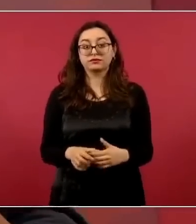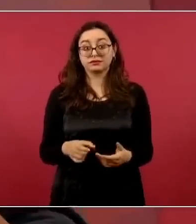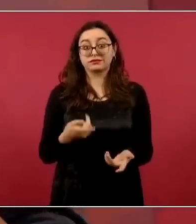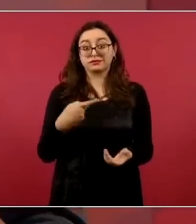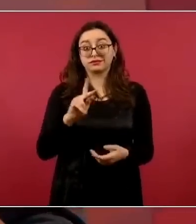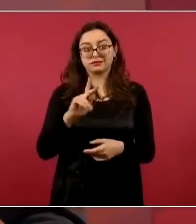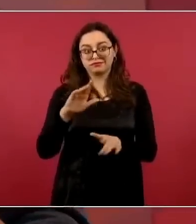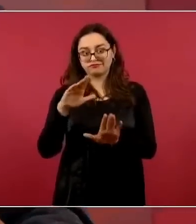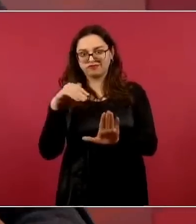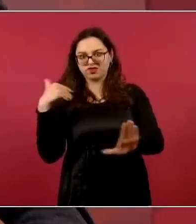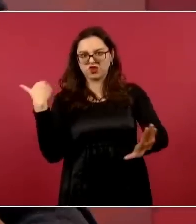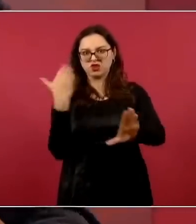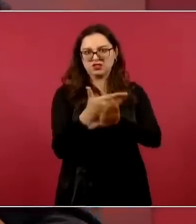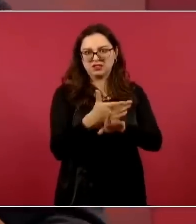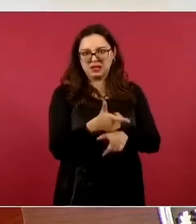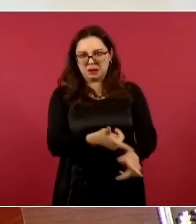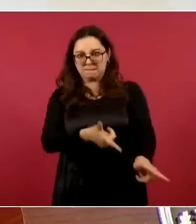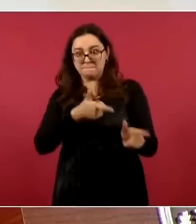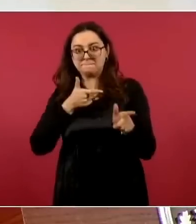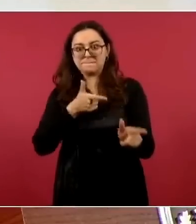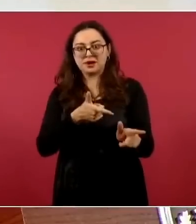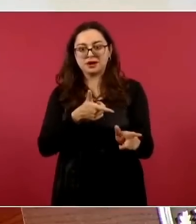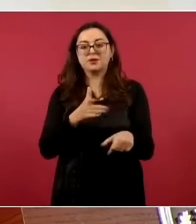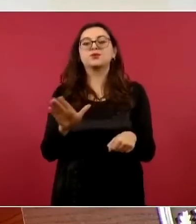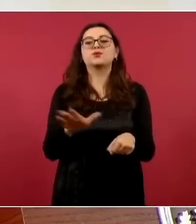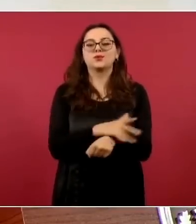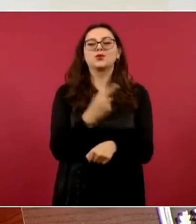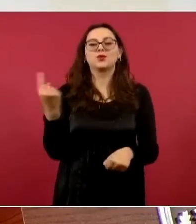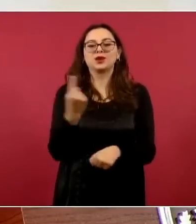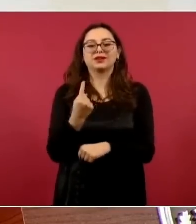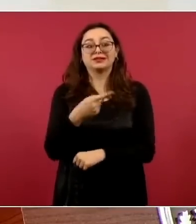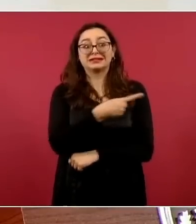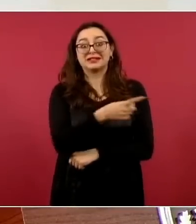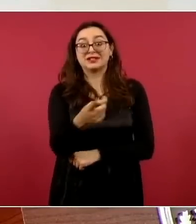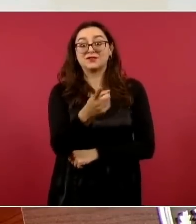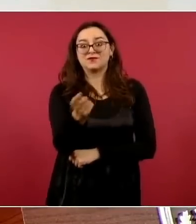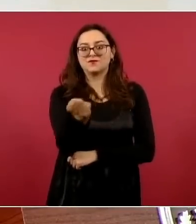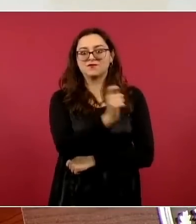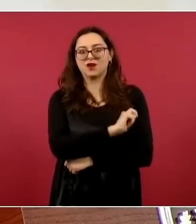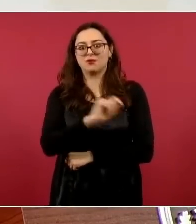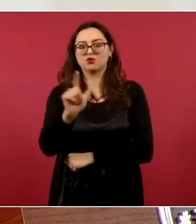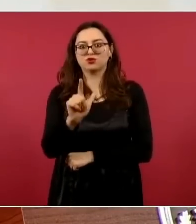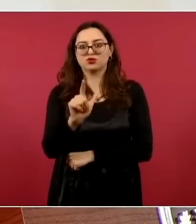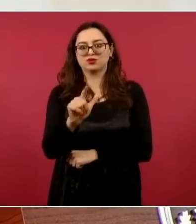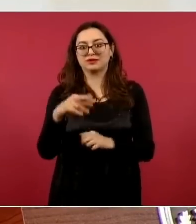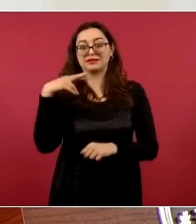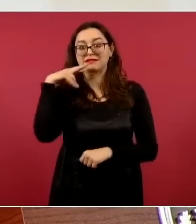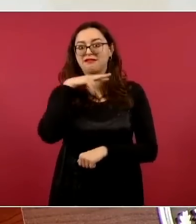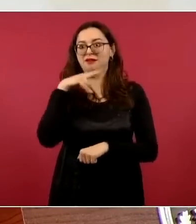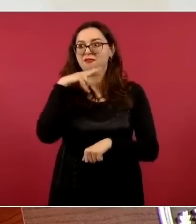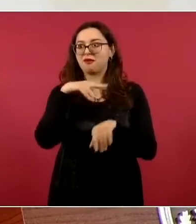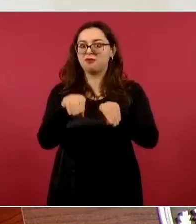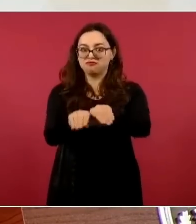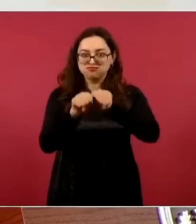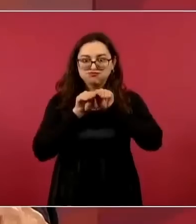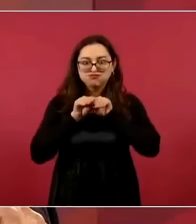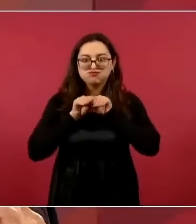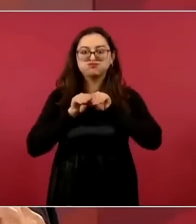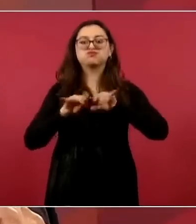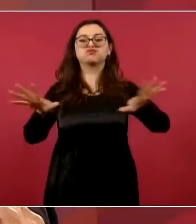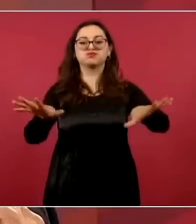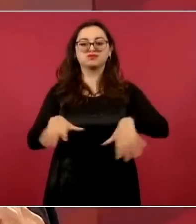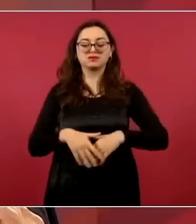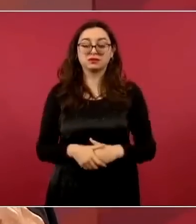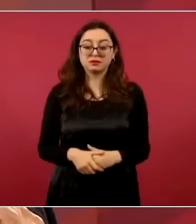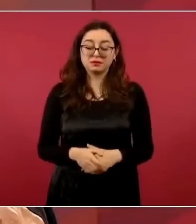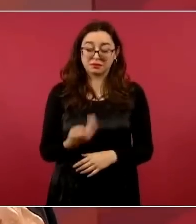y más si tienen diferencias con nosotros. Pero ¿saben quiénes son los que